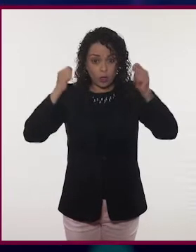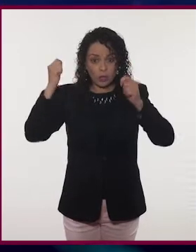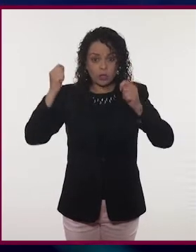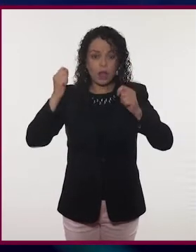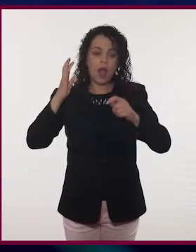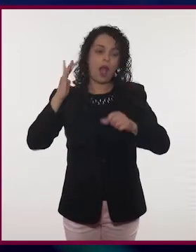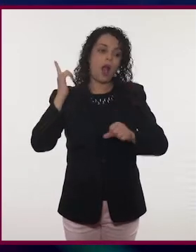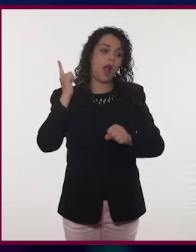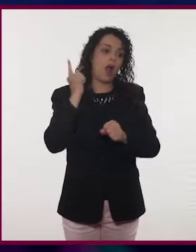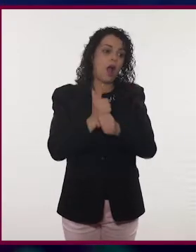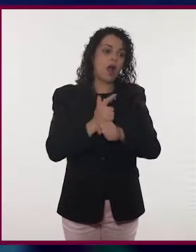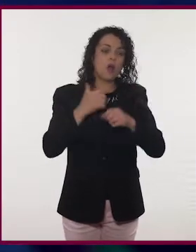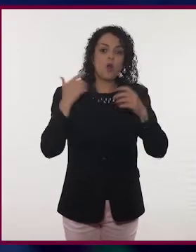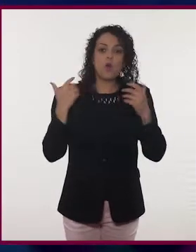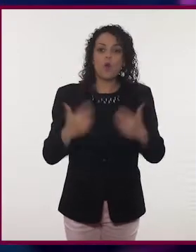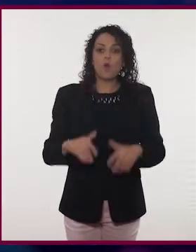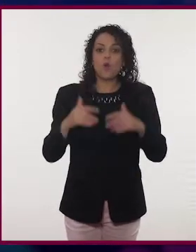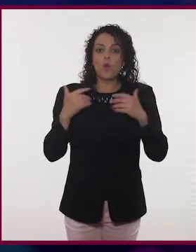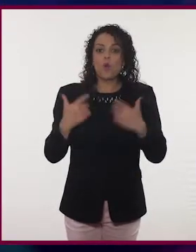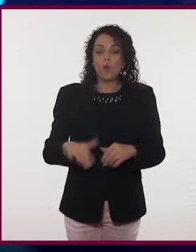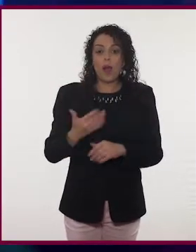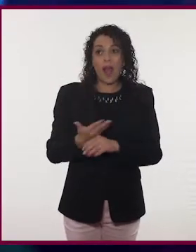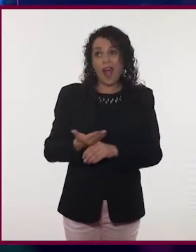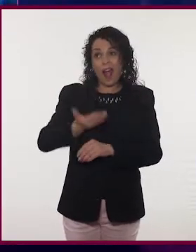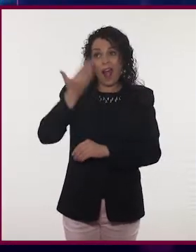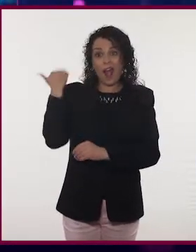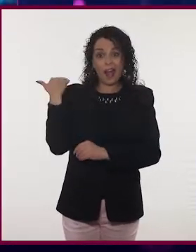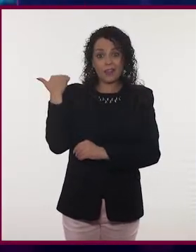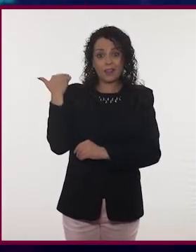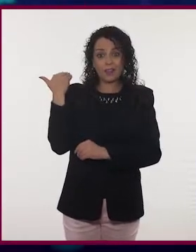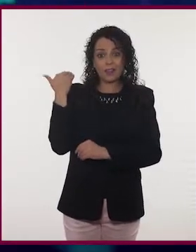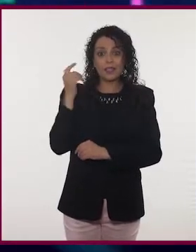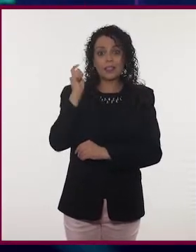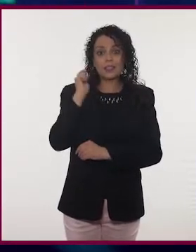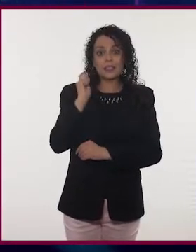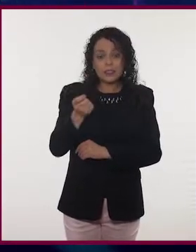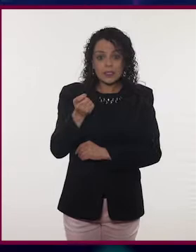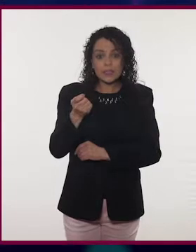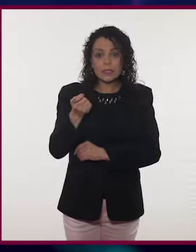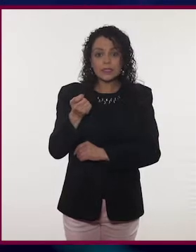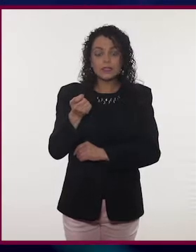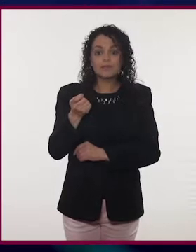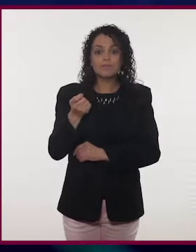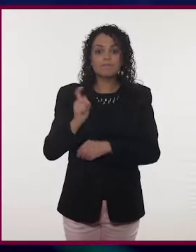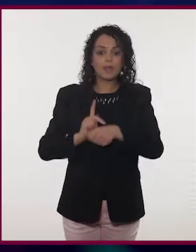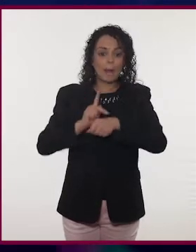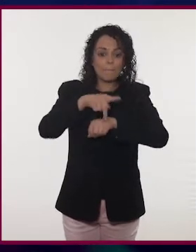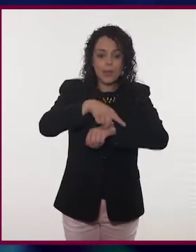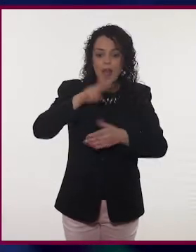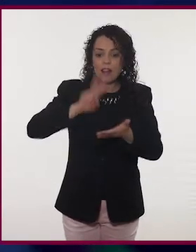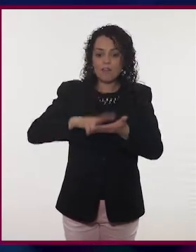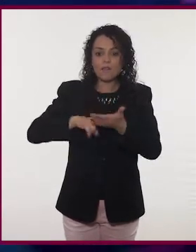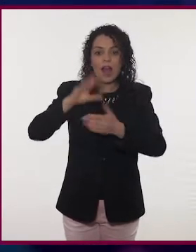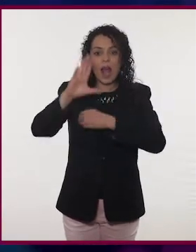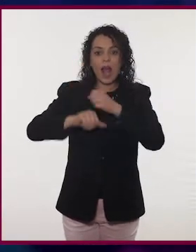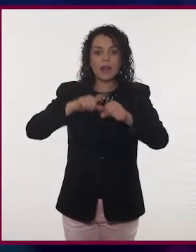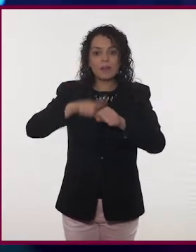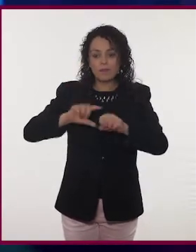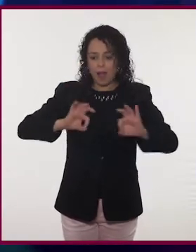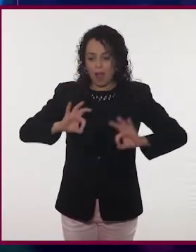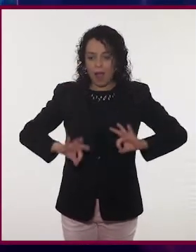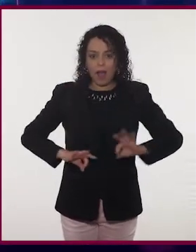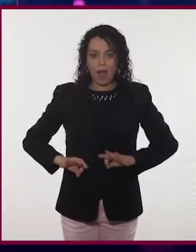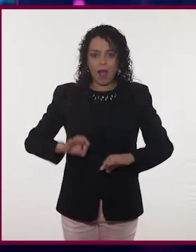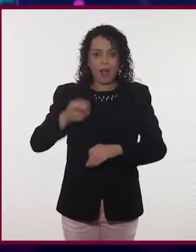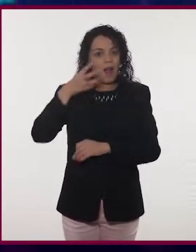jaguar, que tal vez antes se veía como algo que valía mucho en el mercado negro por su piel, o una selva que se veían como troncos, de repente se dan